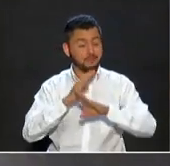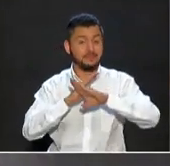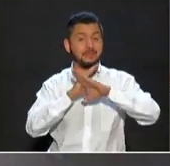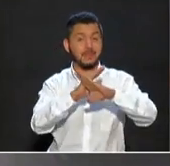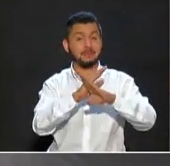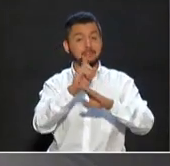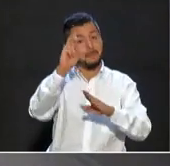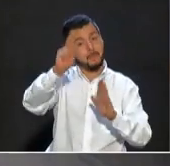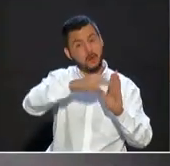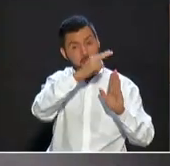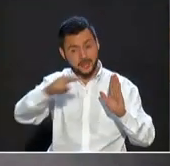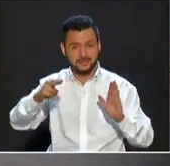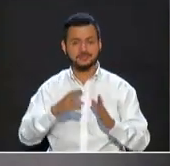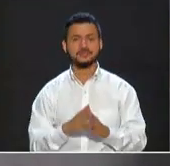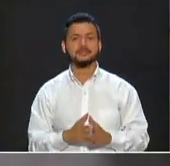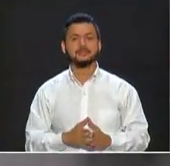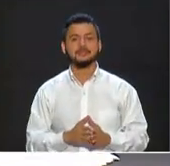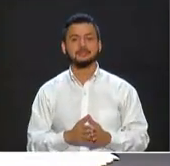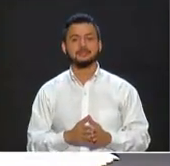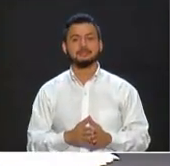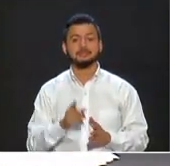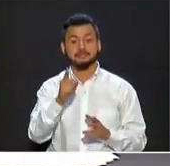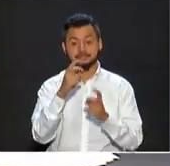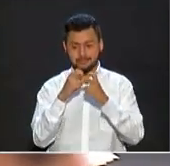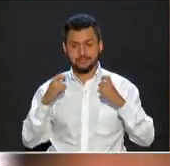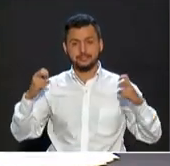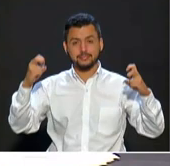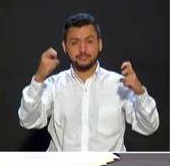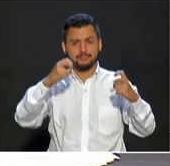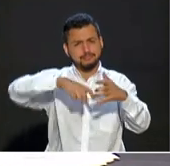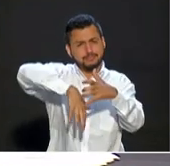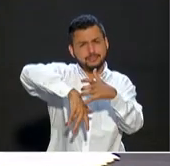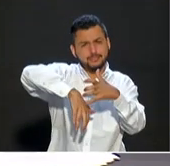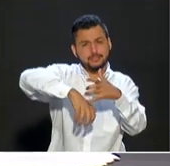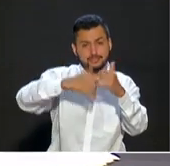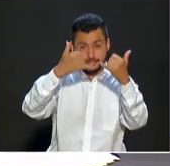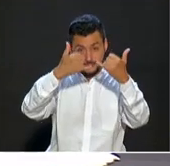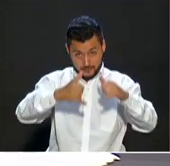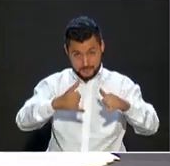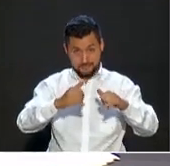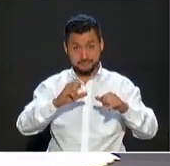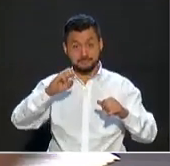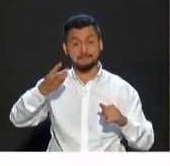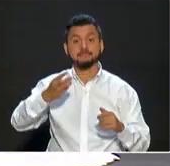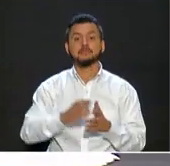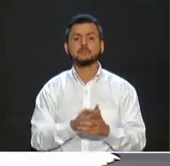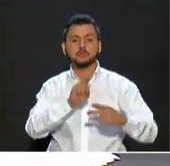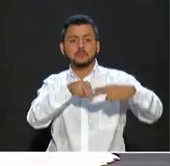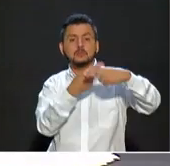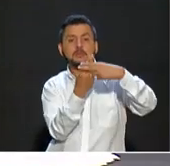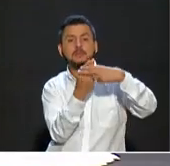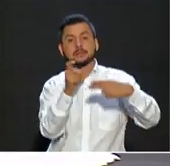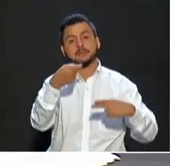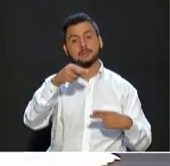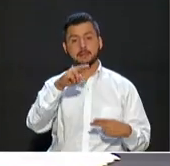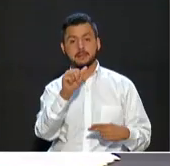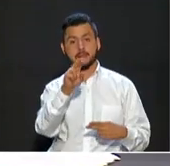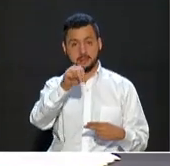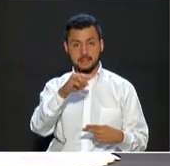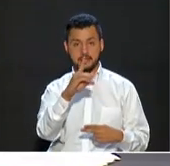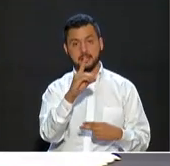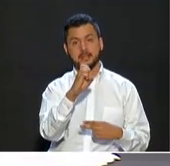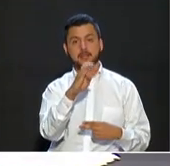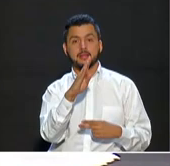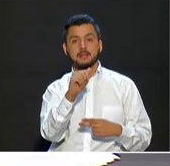terminamos entonces esta ronda recuerde el numeral gran debate final y pueden ser irnos a esta hora en directo